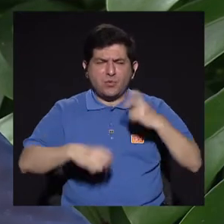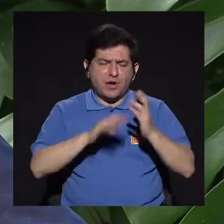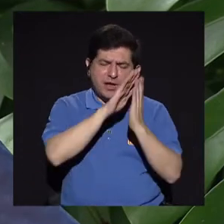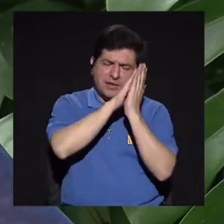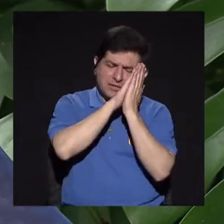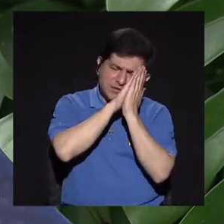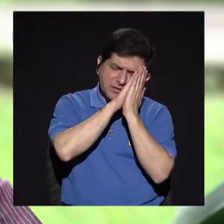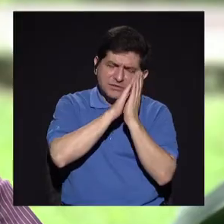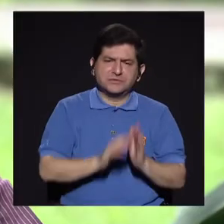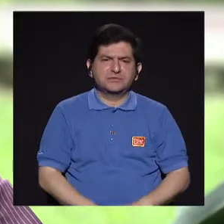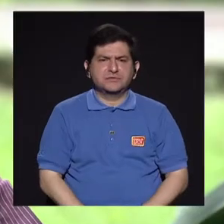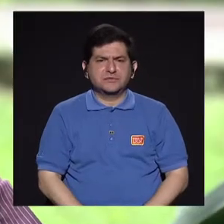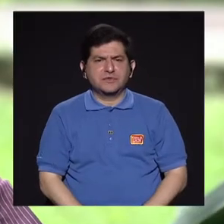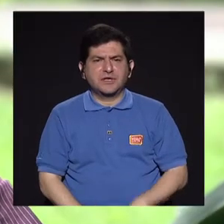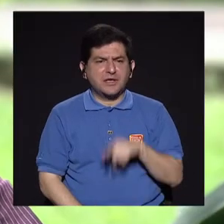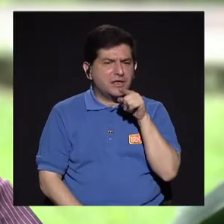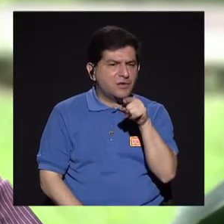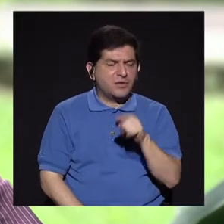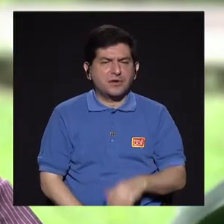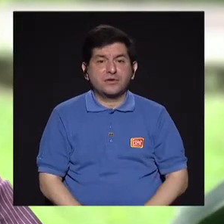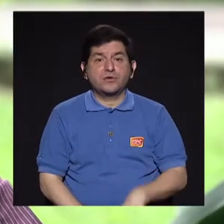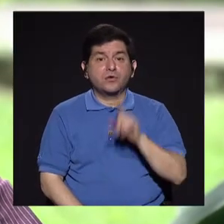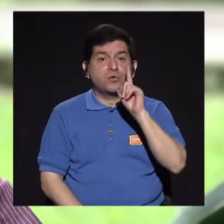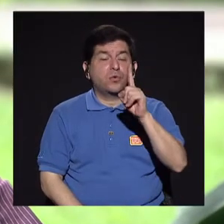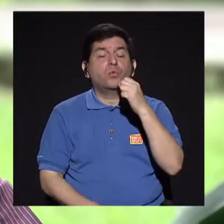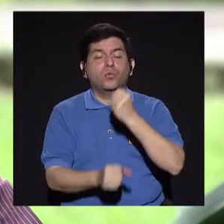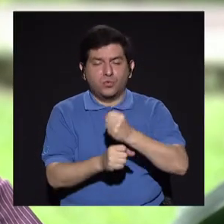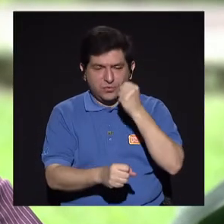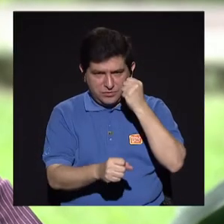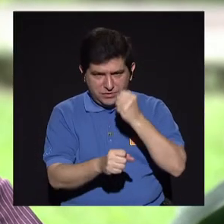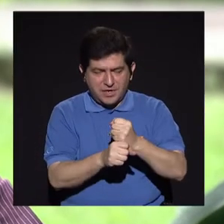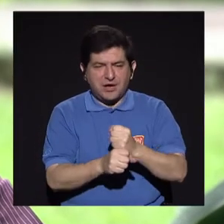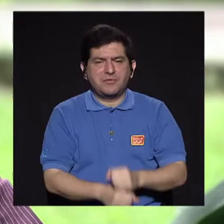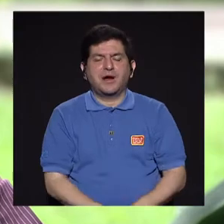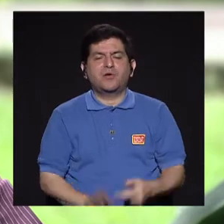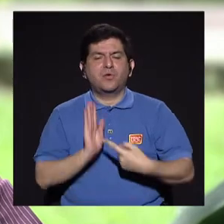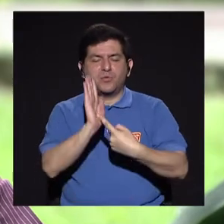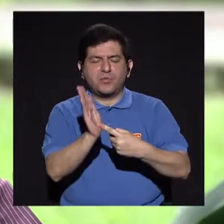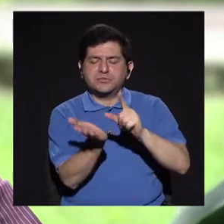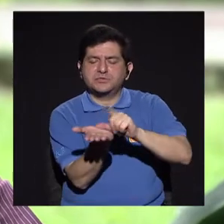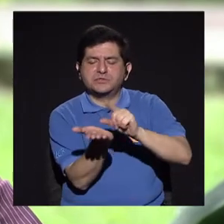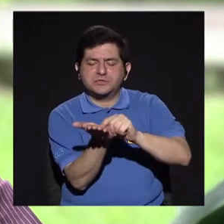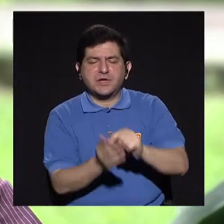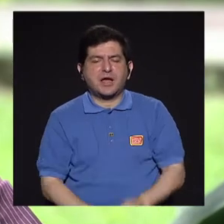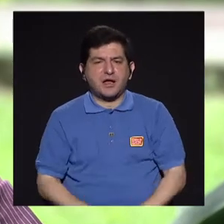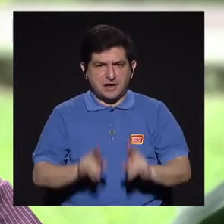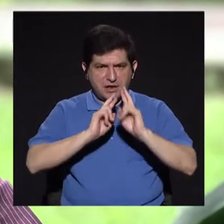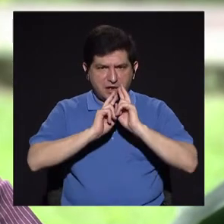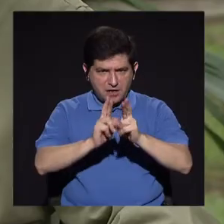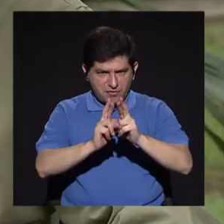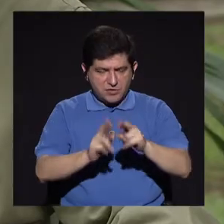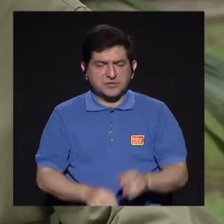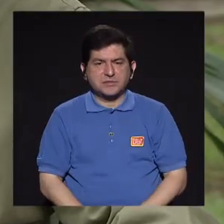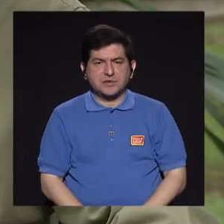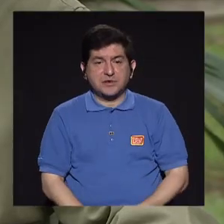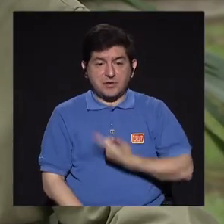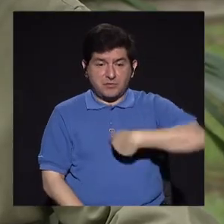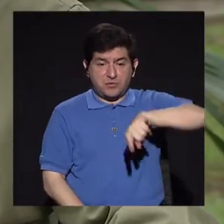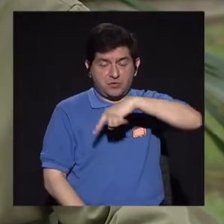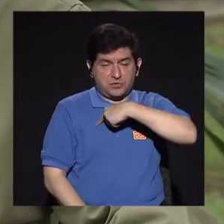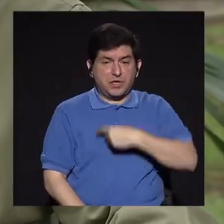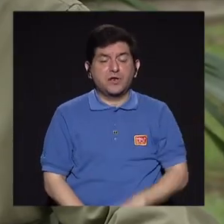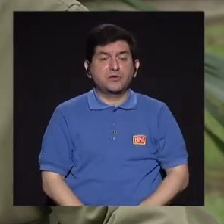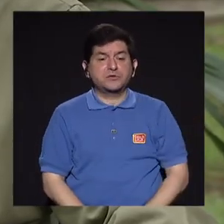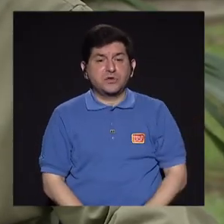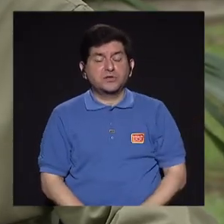deben responder de una manera adecuada. De hecho, uno de los trabajos que publicamos, que tenemos resultados contra placebo y nos hemos tomado la